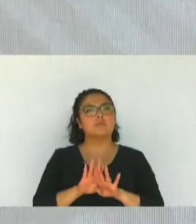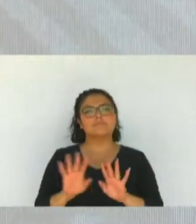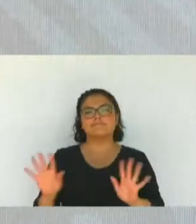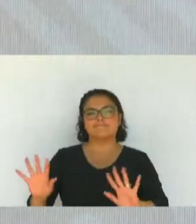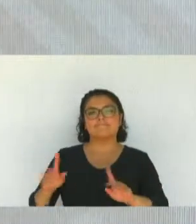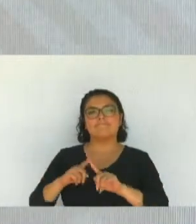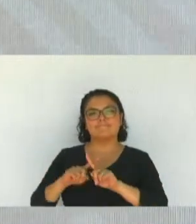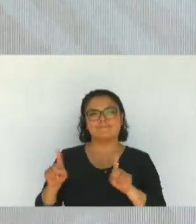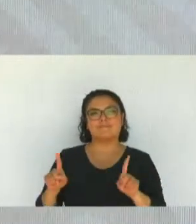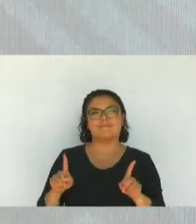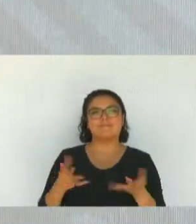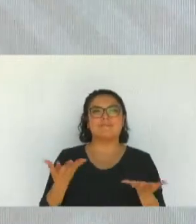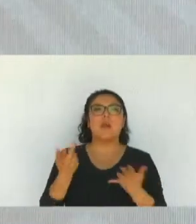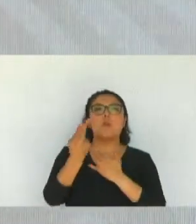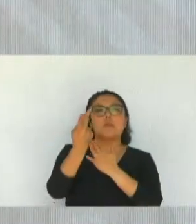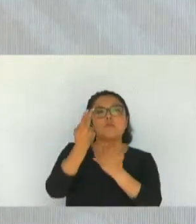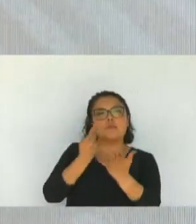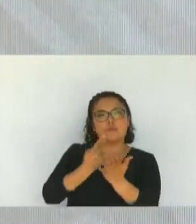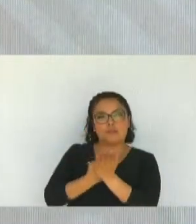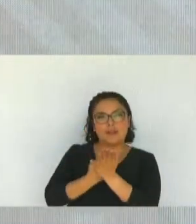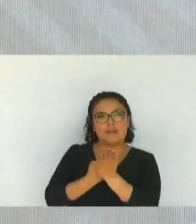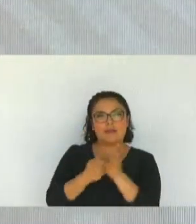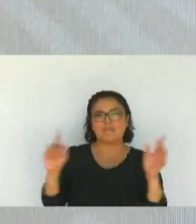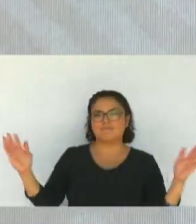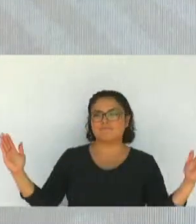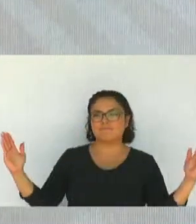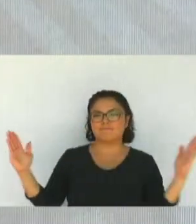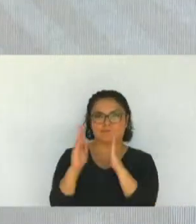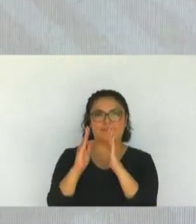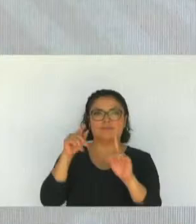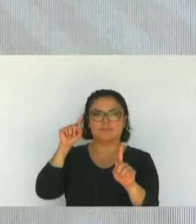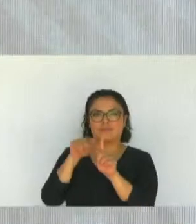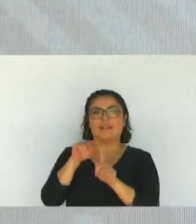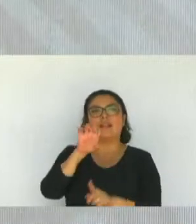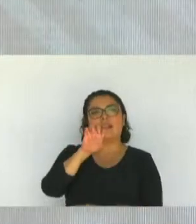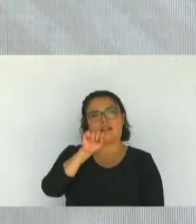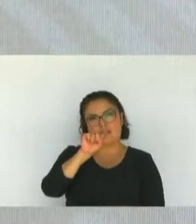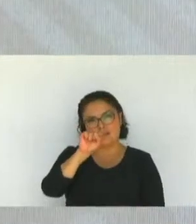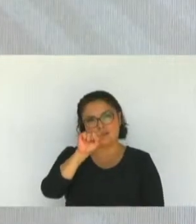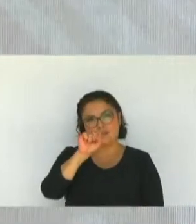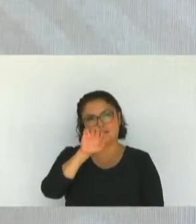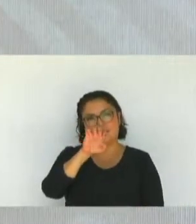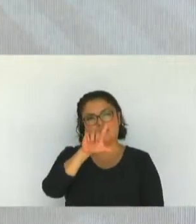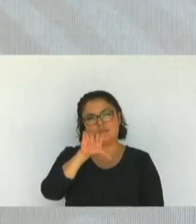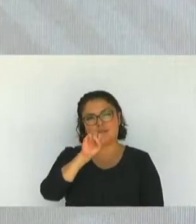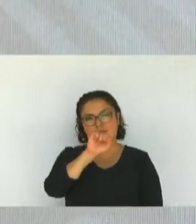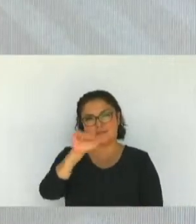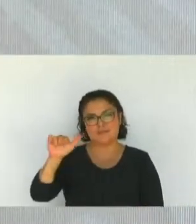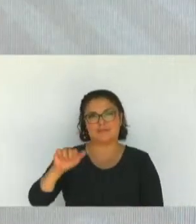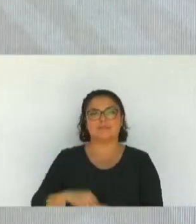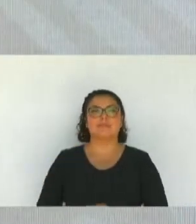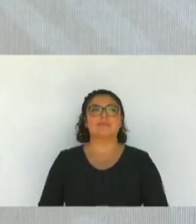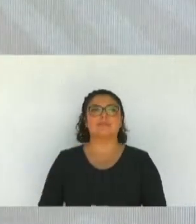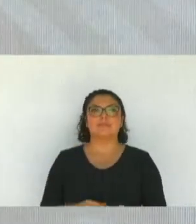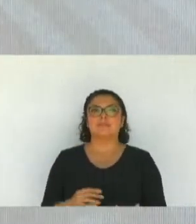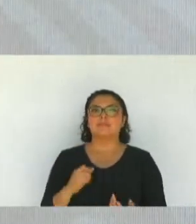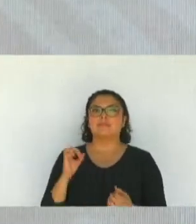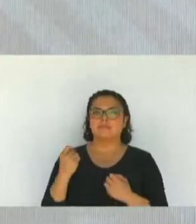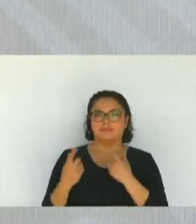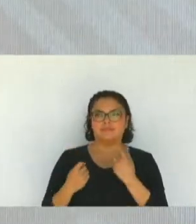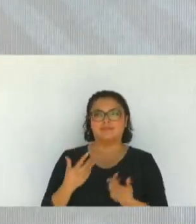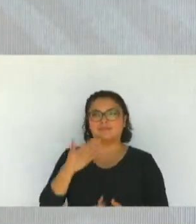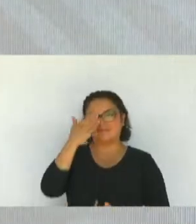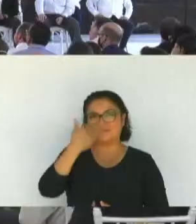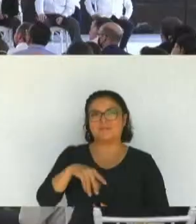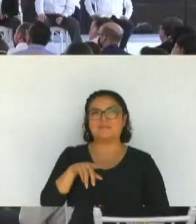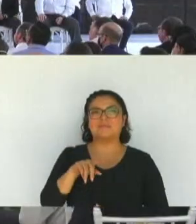también, hay que decirlo, cuando empezaron a escuchar el nombre de una mujer, querida Tatiana, se empezaron a preocupar porque recordaban que cuando el gobierno le pone